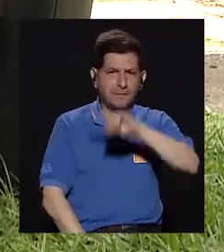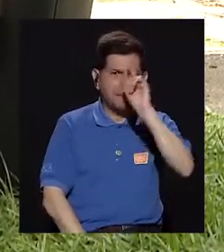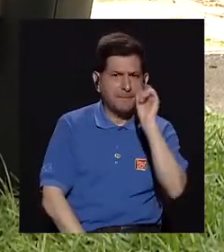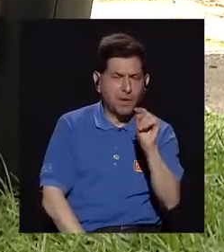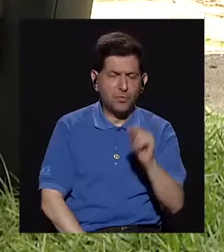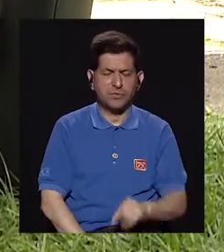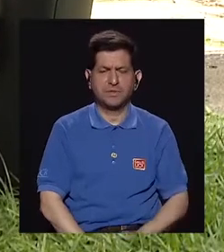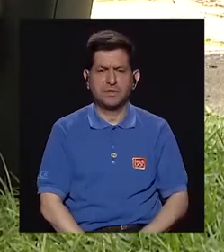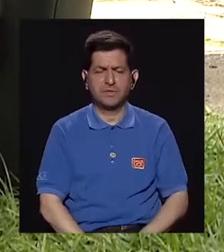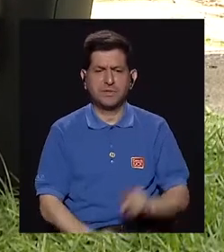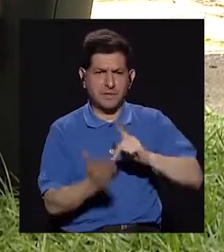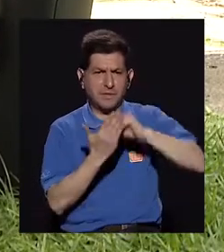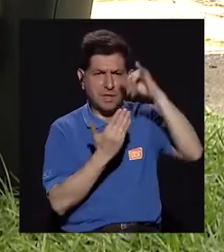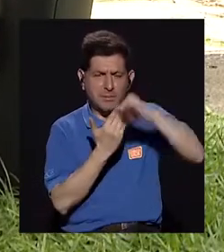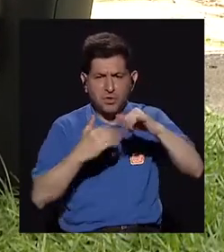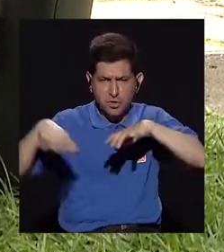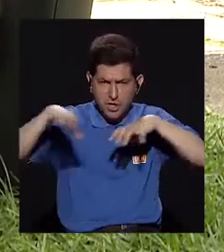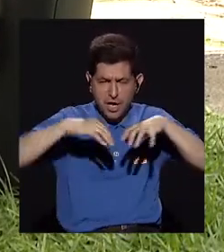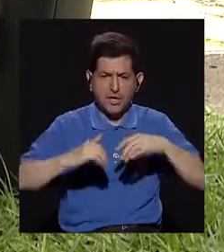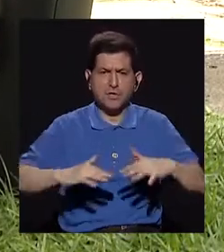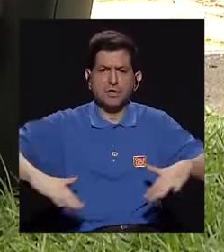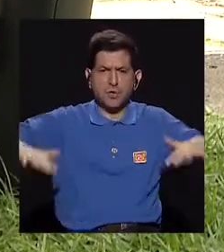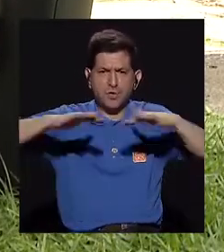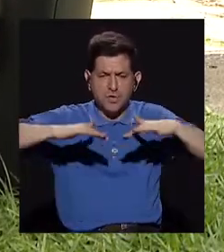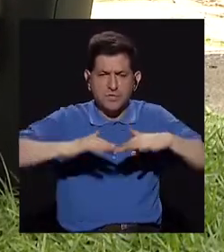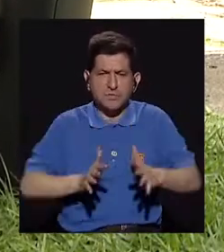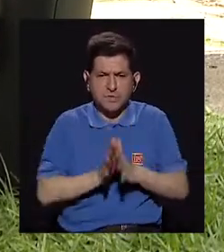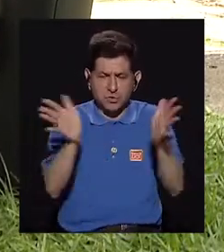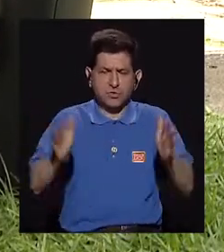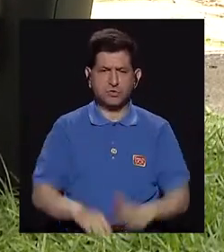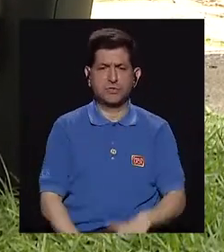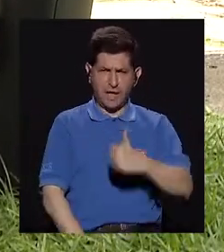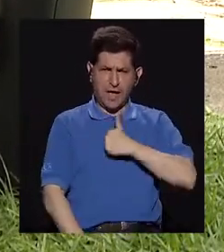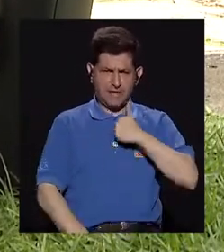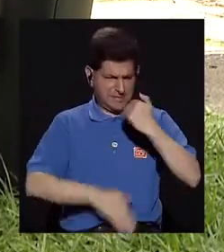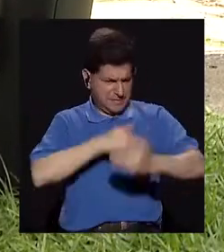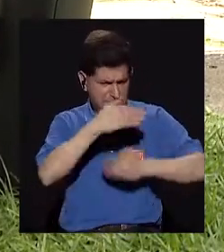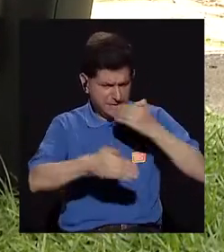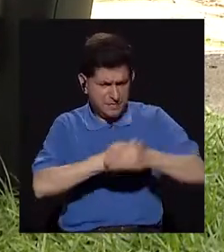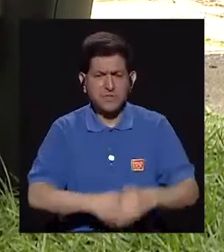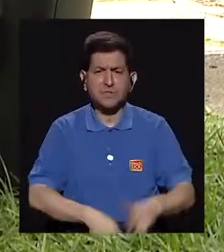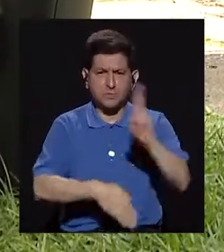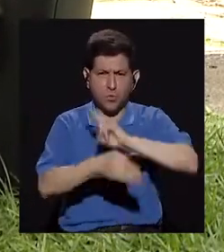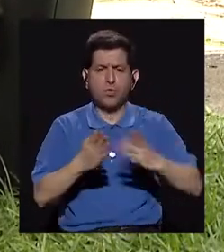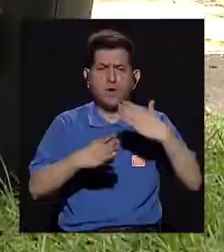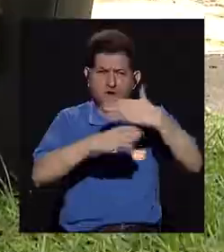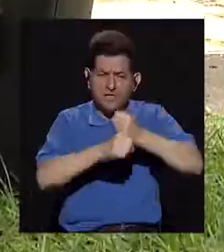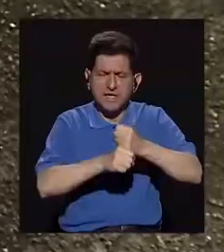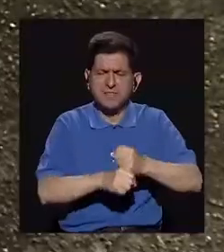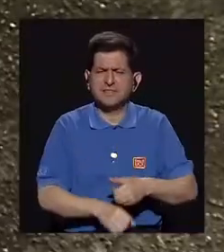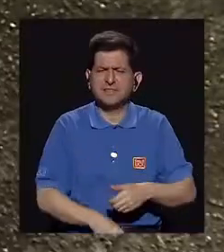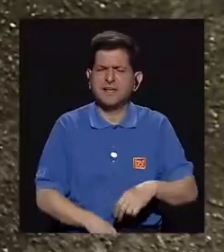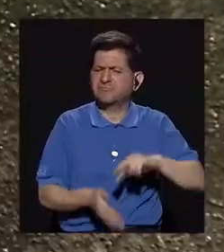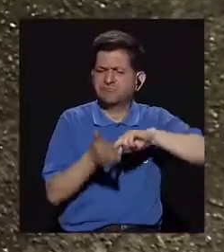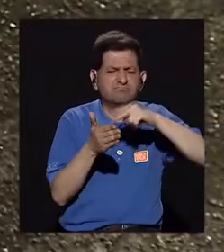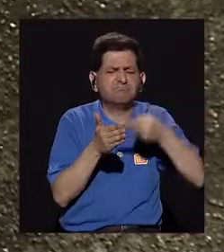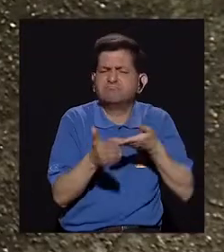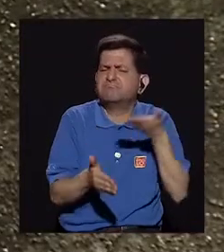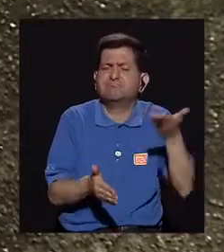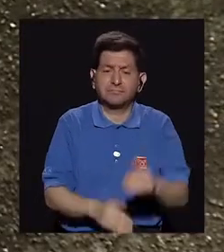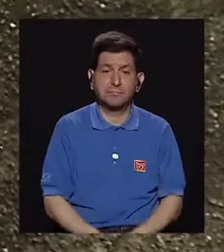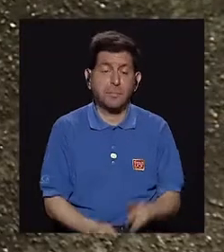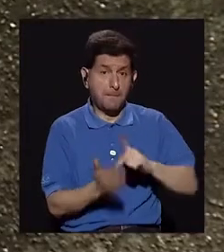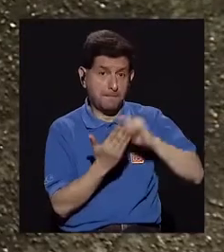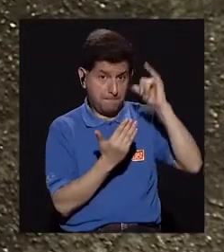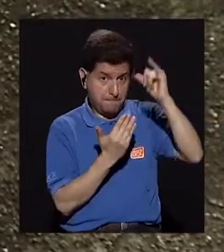¿en qué consiste el proyecto de activación de espacios públicos autogestionados que, pues, la universidad lleva a cabo?